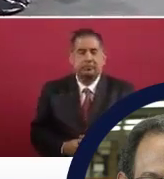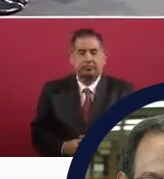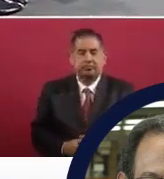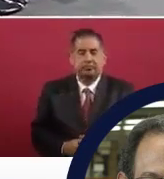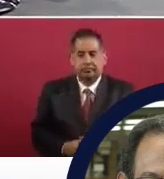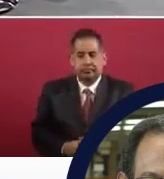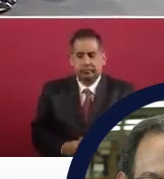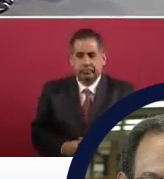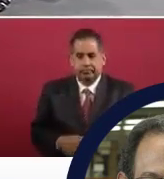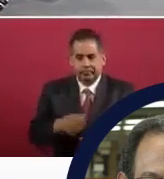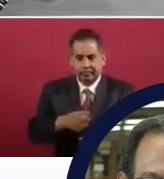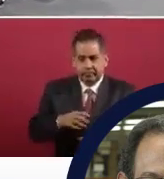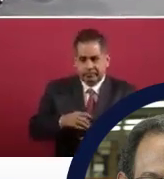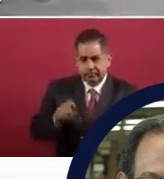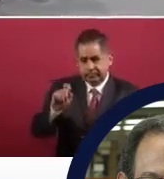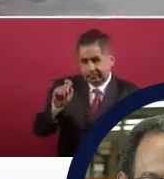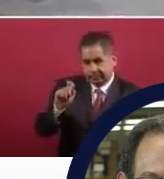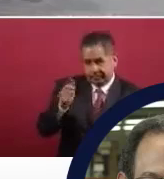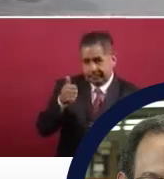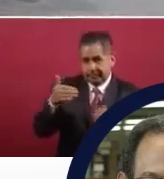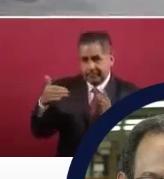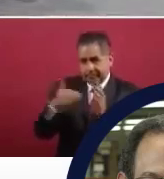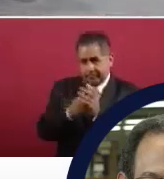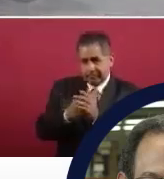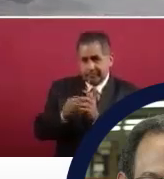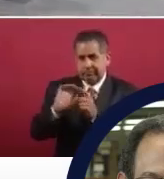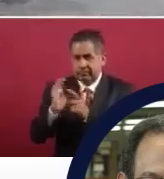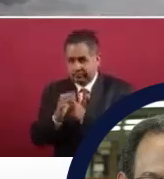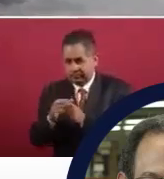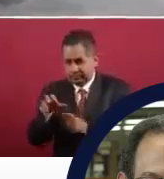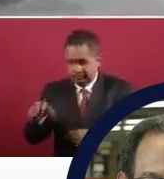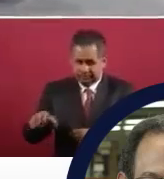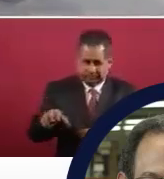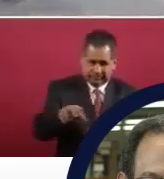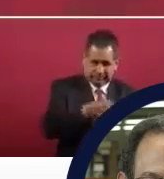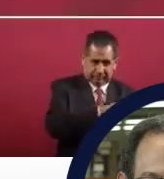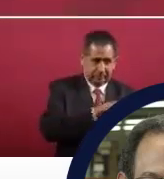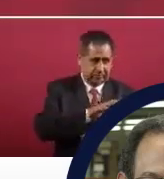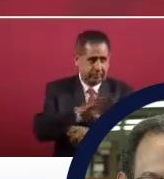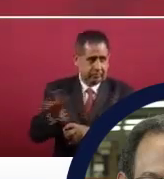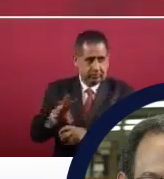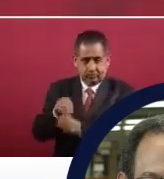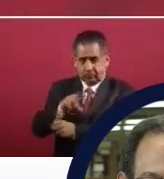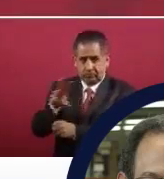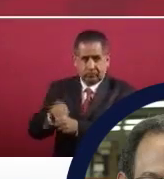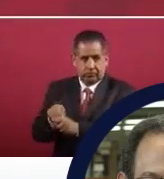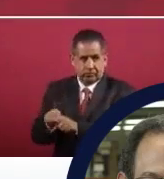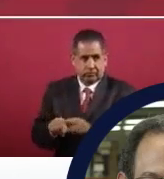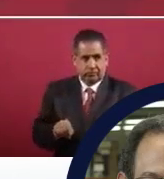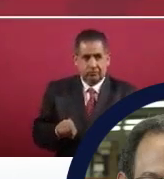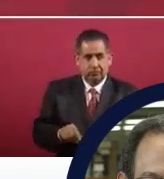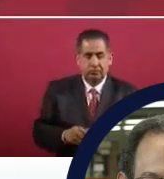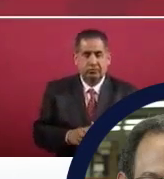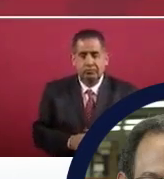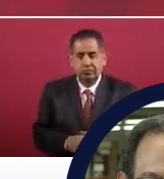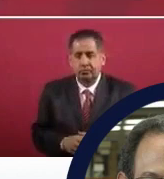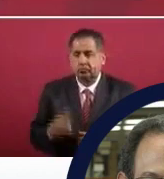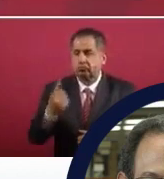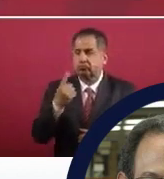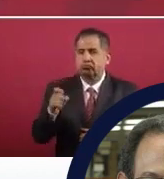un problema de respeto a la dignidad humana asociado, que es